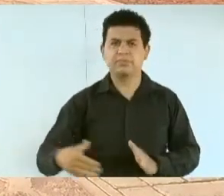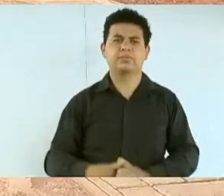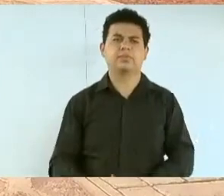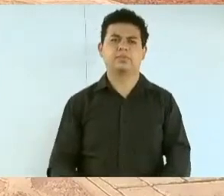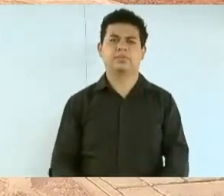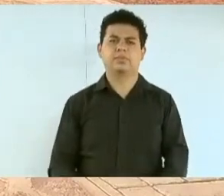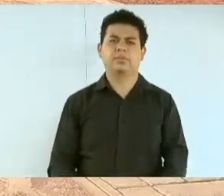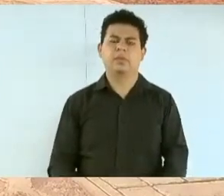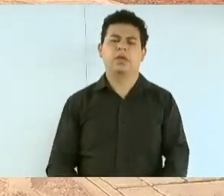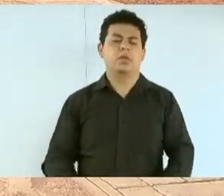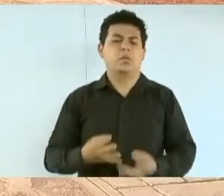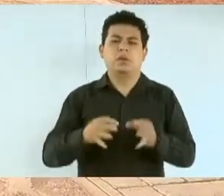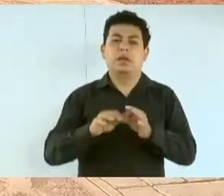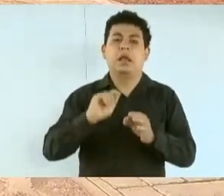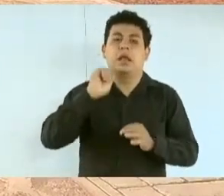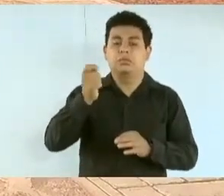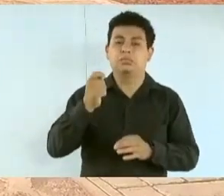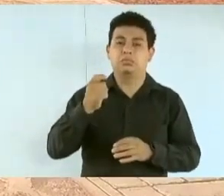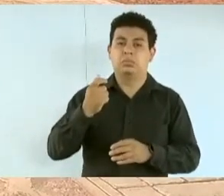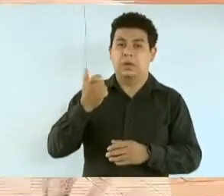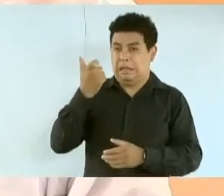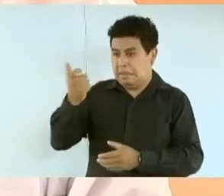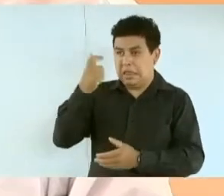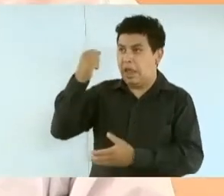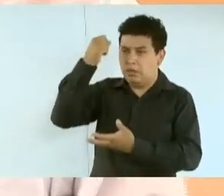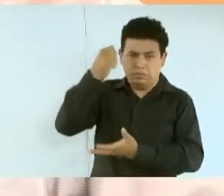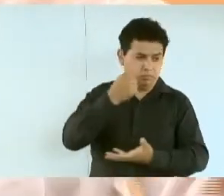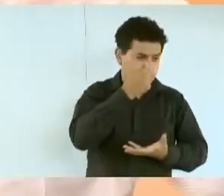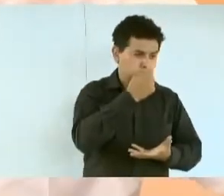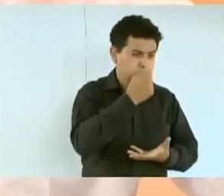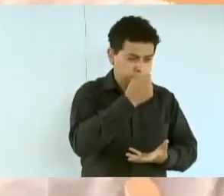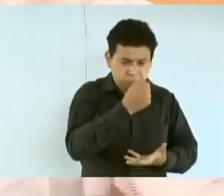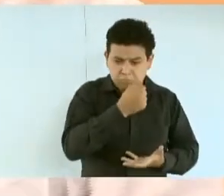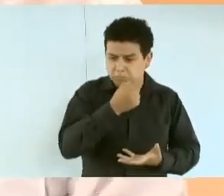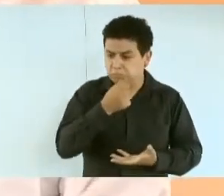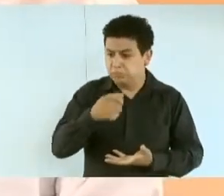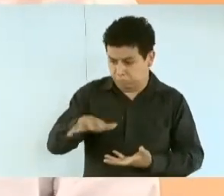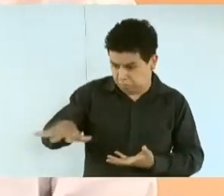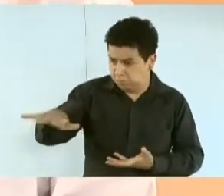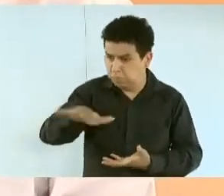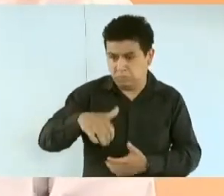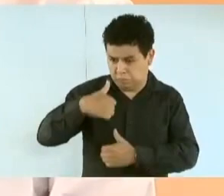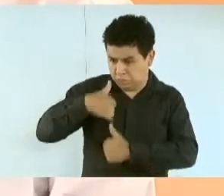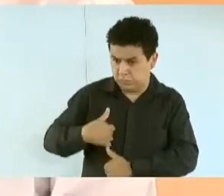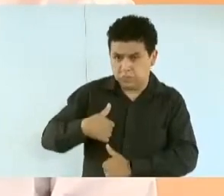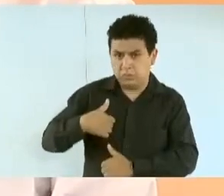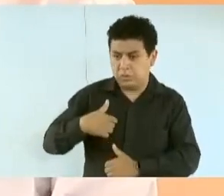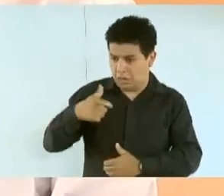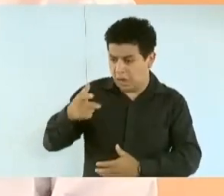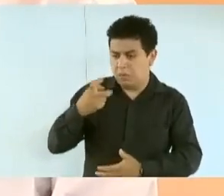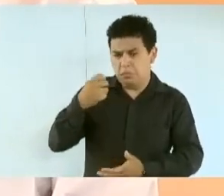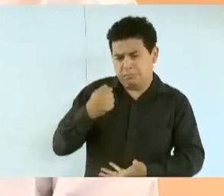bajar el recurso, entregarlo a las autoridades